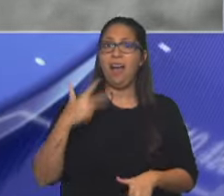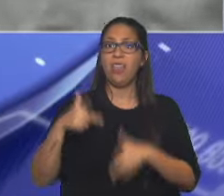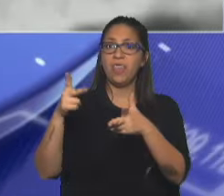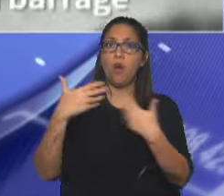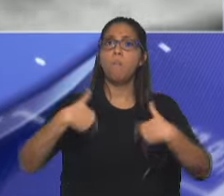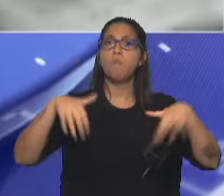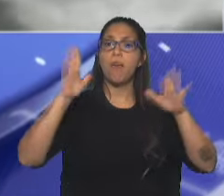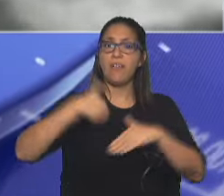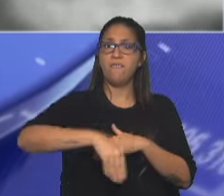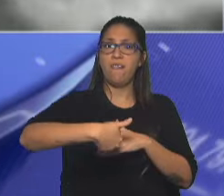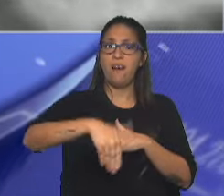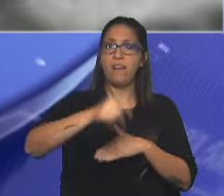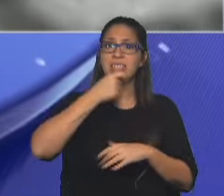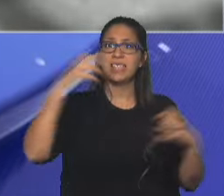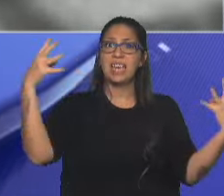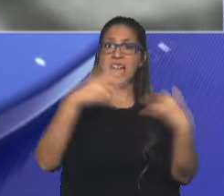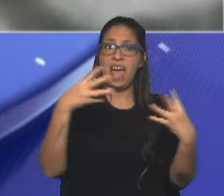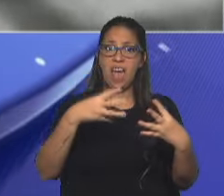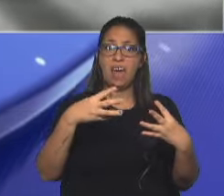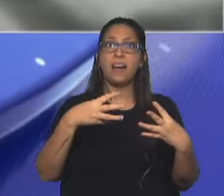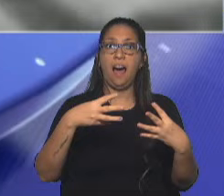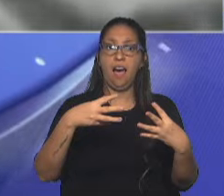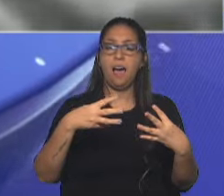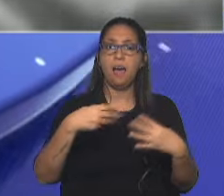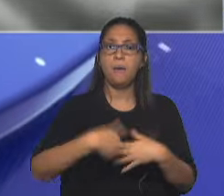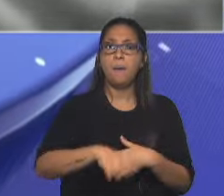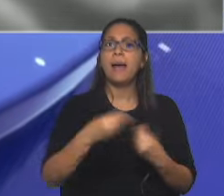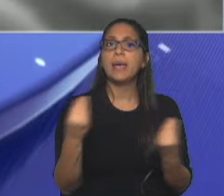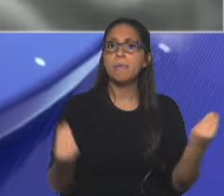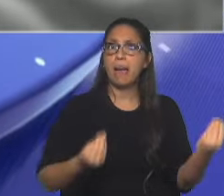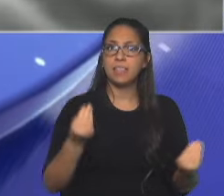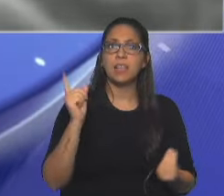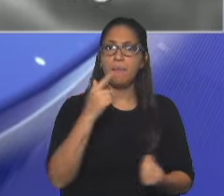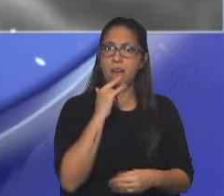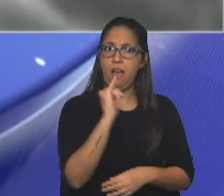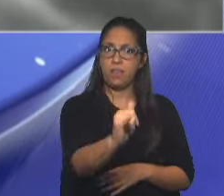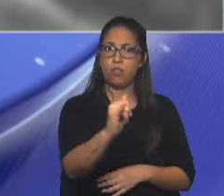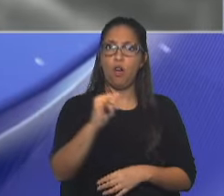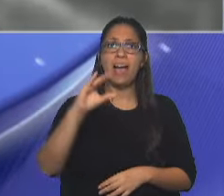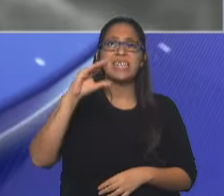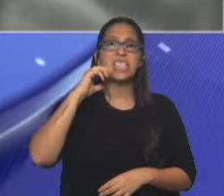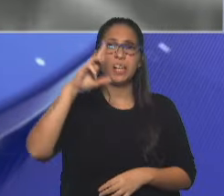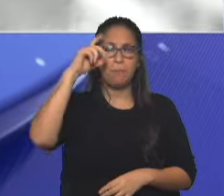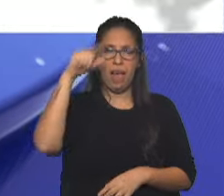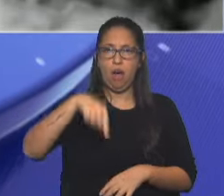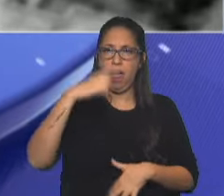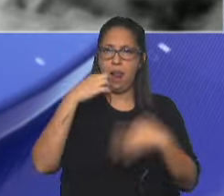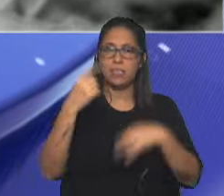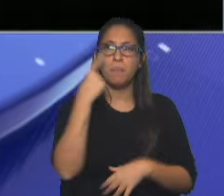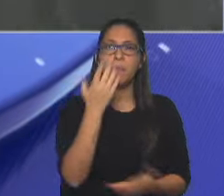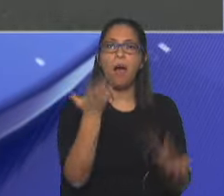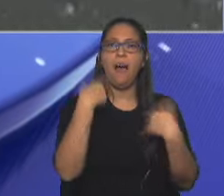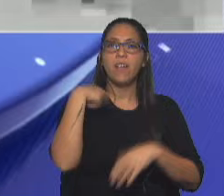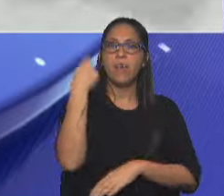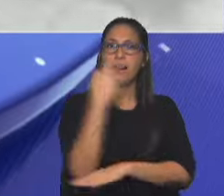pasar si hay una guerra o se amplía esta guerra, y también le advirtió a Chipre. Ahora lo analizamos, pero primero escuchamos